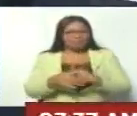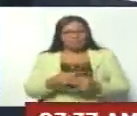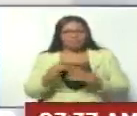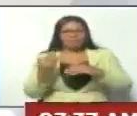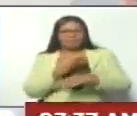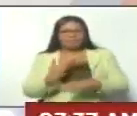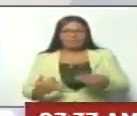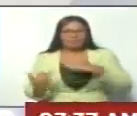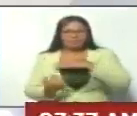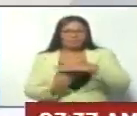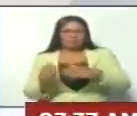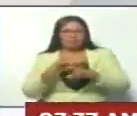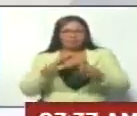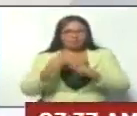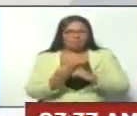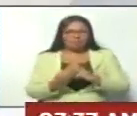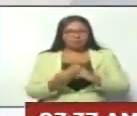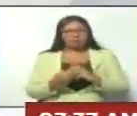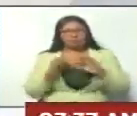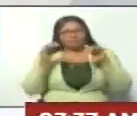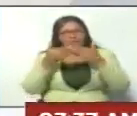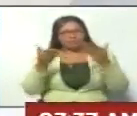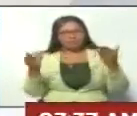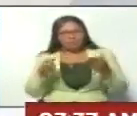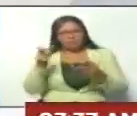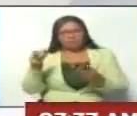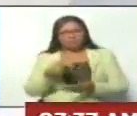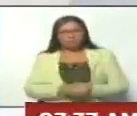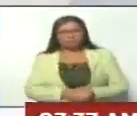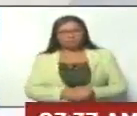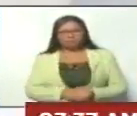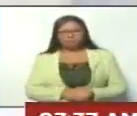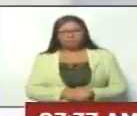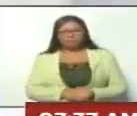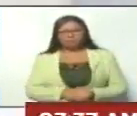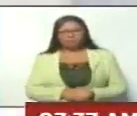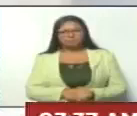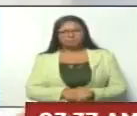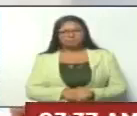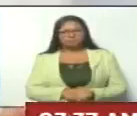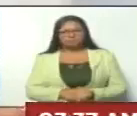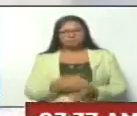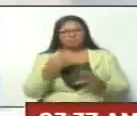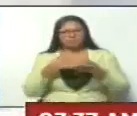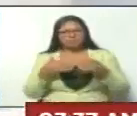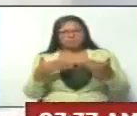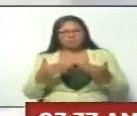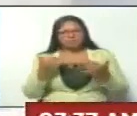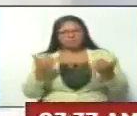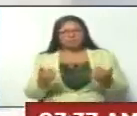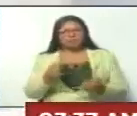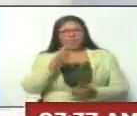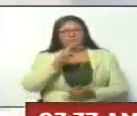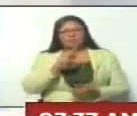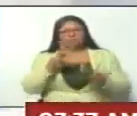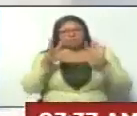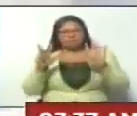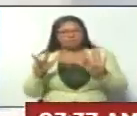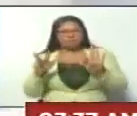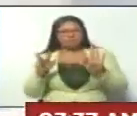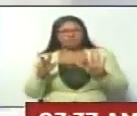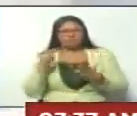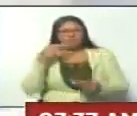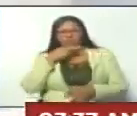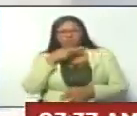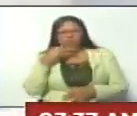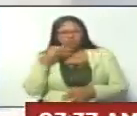de Patrimonio Cultural. Despedimos con un mensaje de usted para toda la audiencia. Bueno, el mensaje es que ahorita el 28 de octubre,